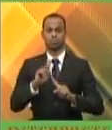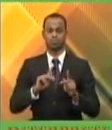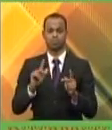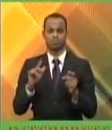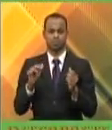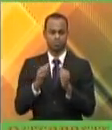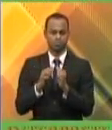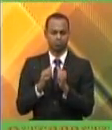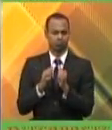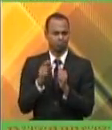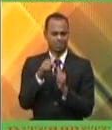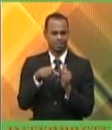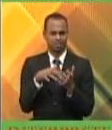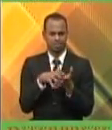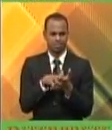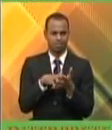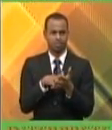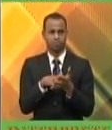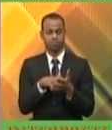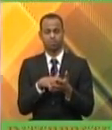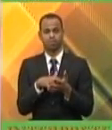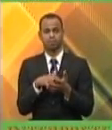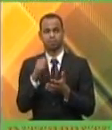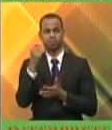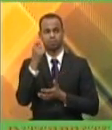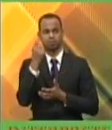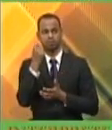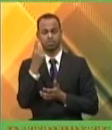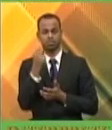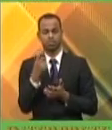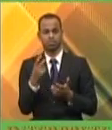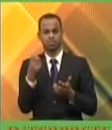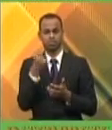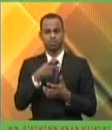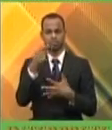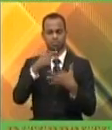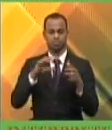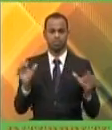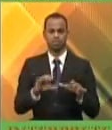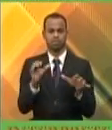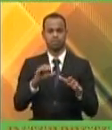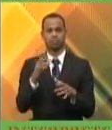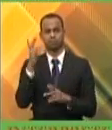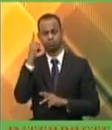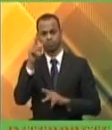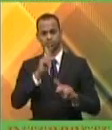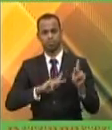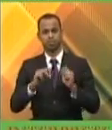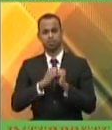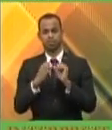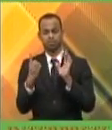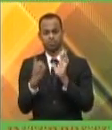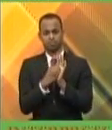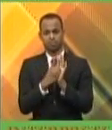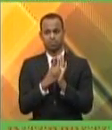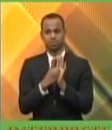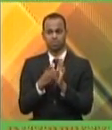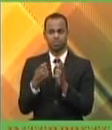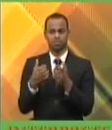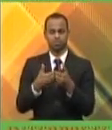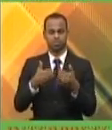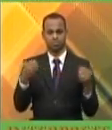condición de vulnerabilidad pero no habíamos ha dicho acciones a favor de las personas con discapacidad de forma